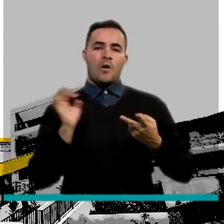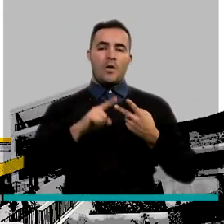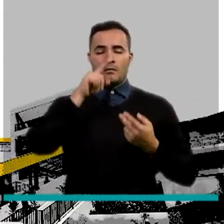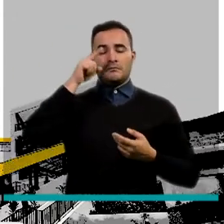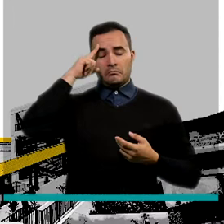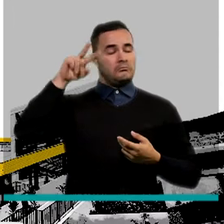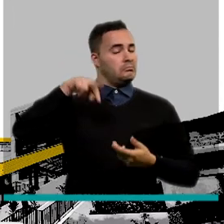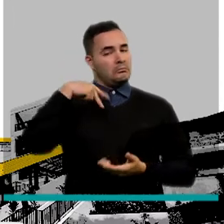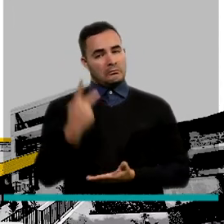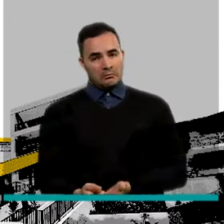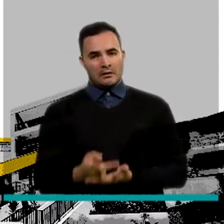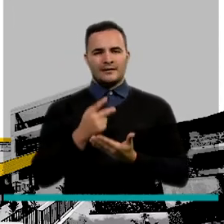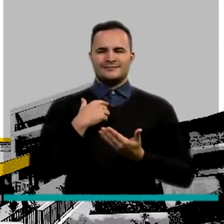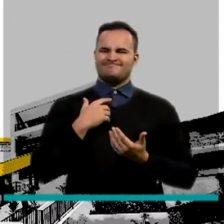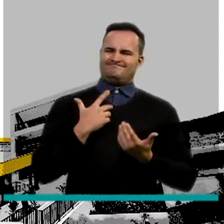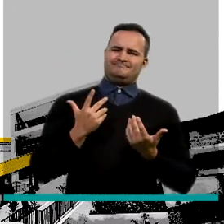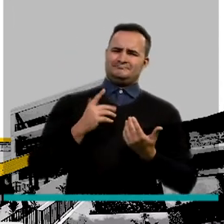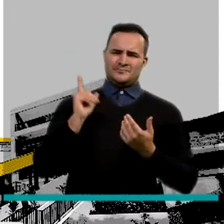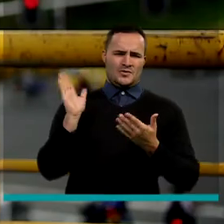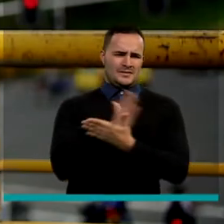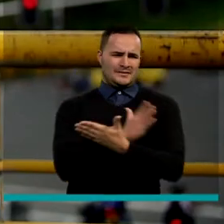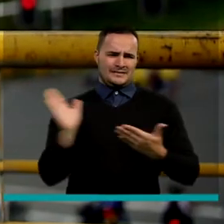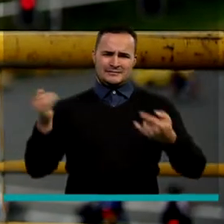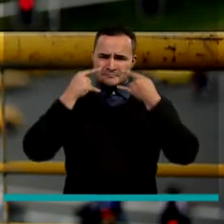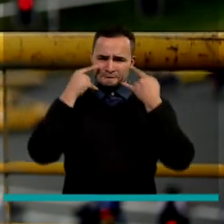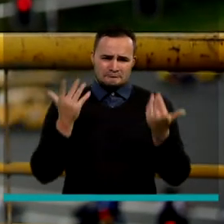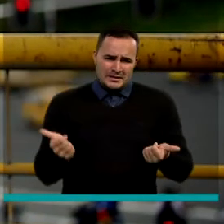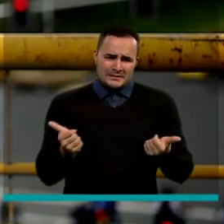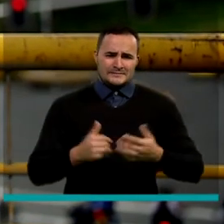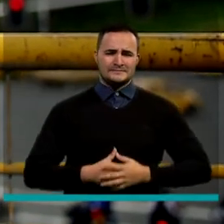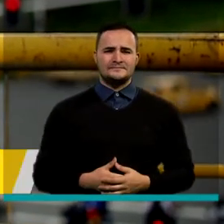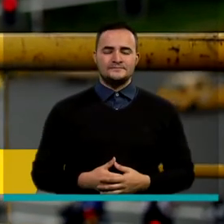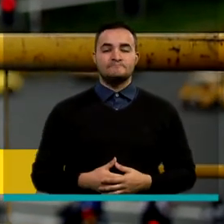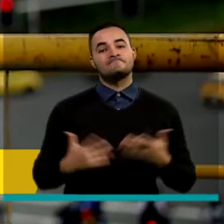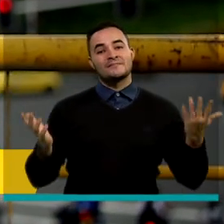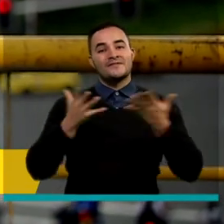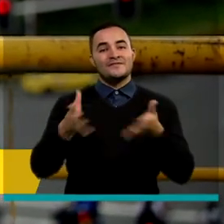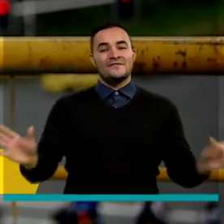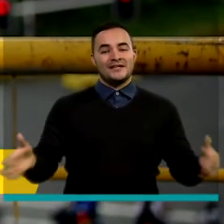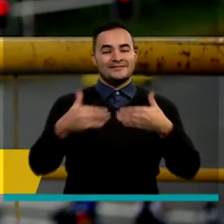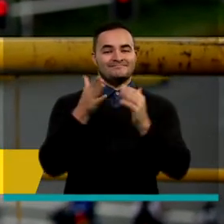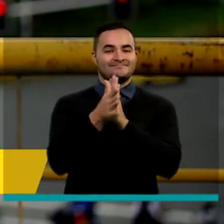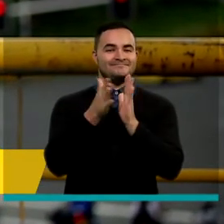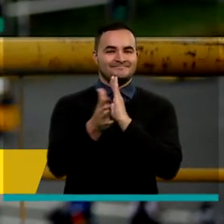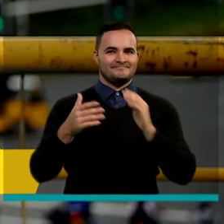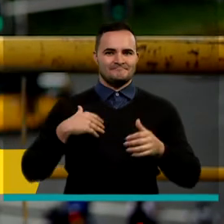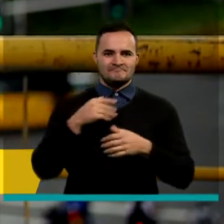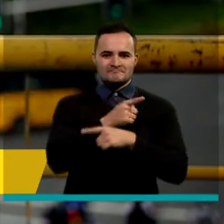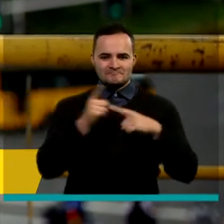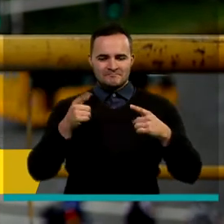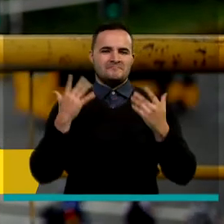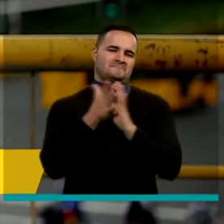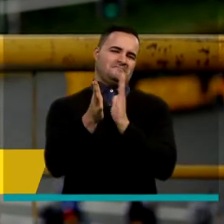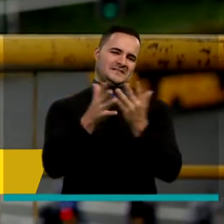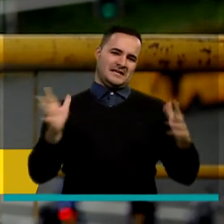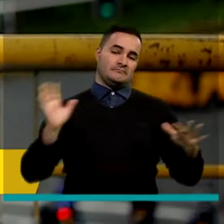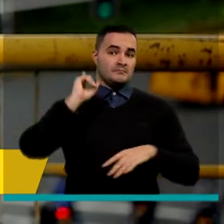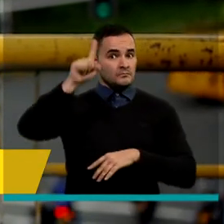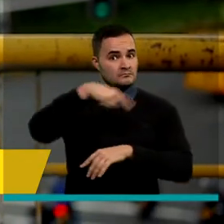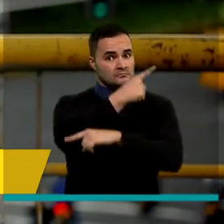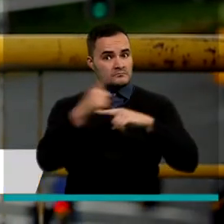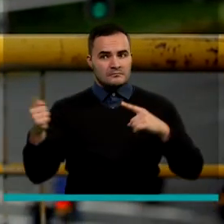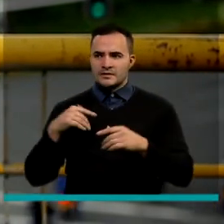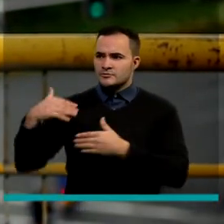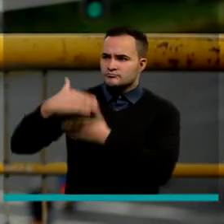que esto nada tiene que ver con el uso del tapabocas. Terminamos otra emisión de Medellín Conecta TV. Nos encontramos la próxima